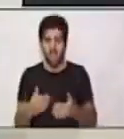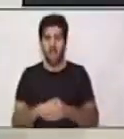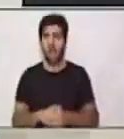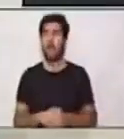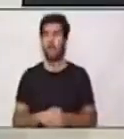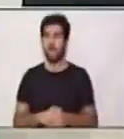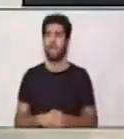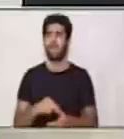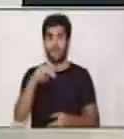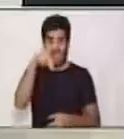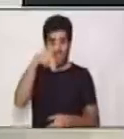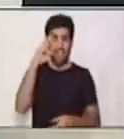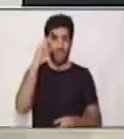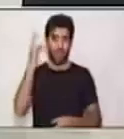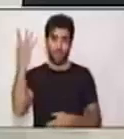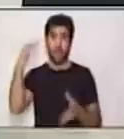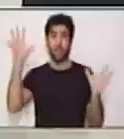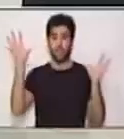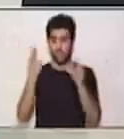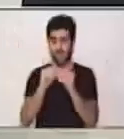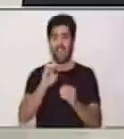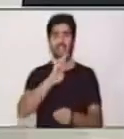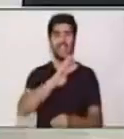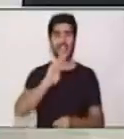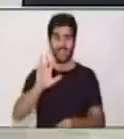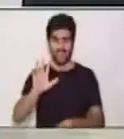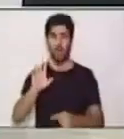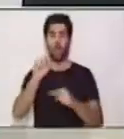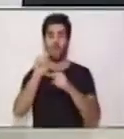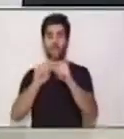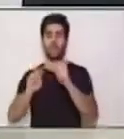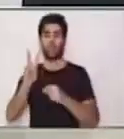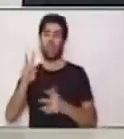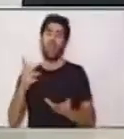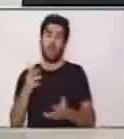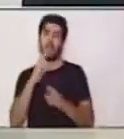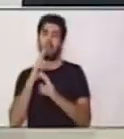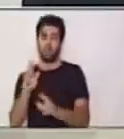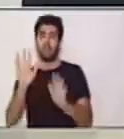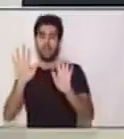bien, 35. Dividido 2 nos da